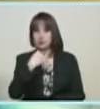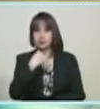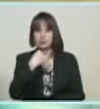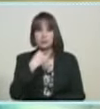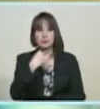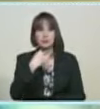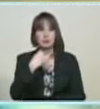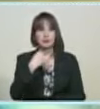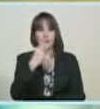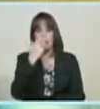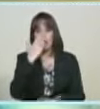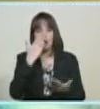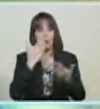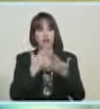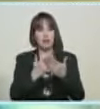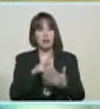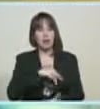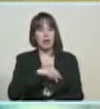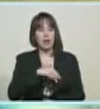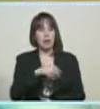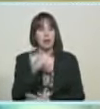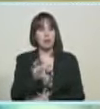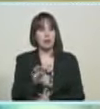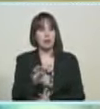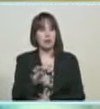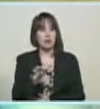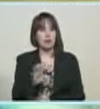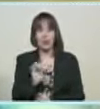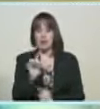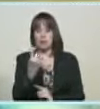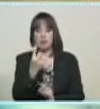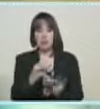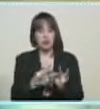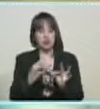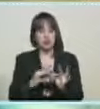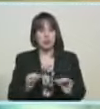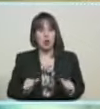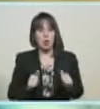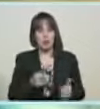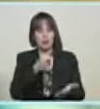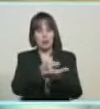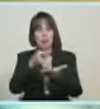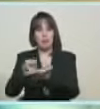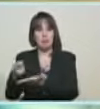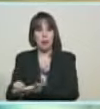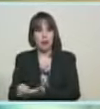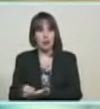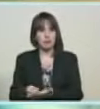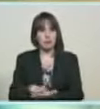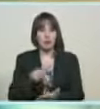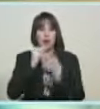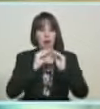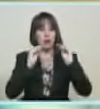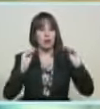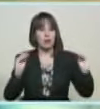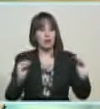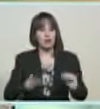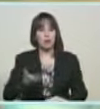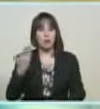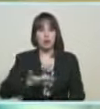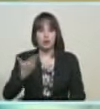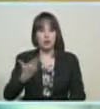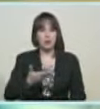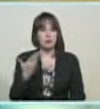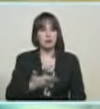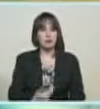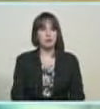a través del carné de la patria desde el primero de septiembre así que son anuncios importantes muy